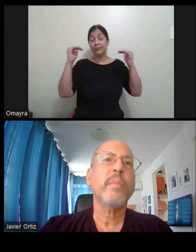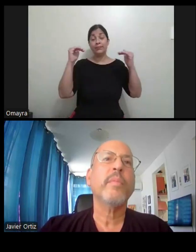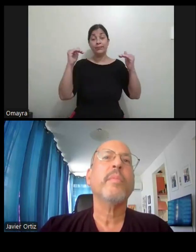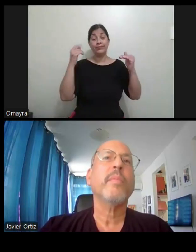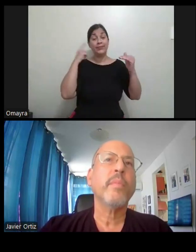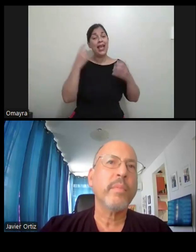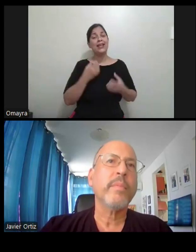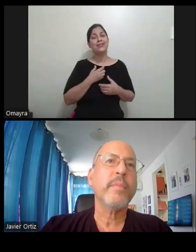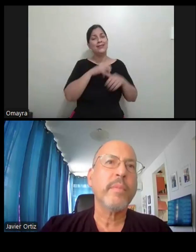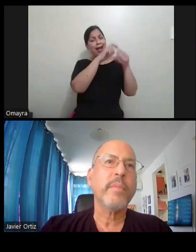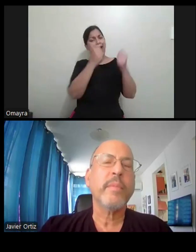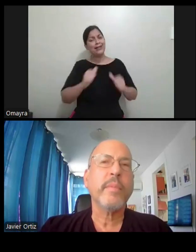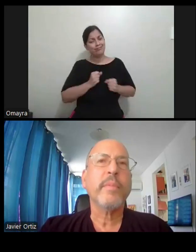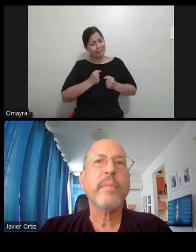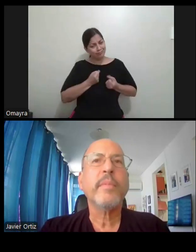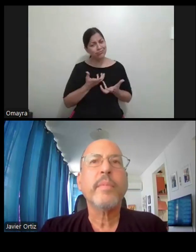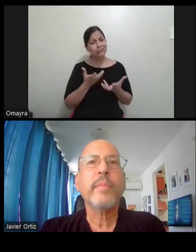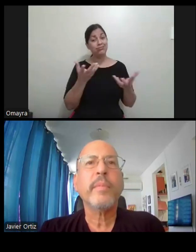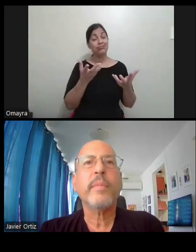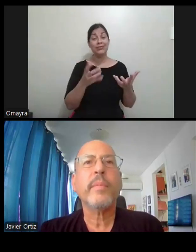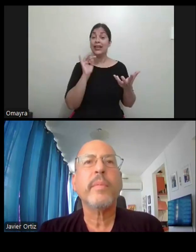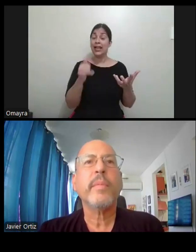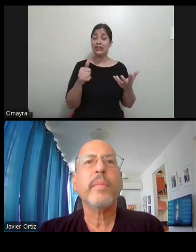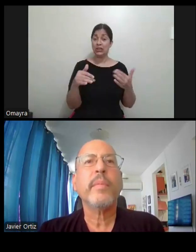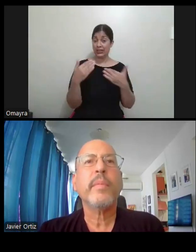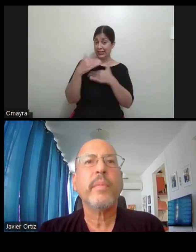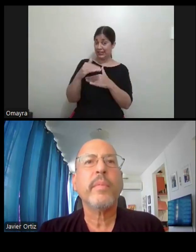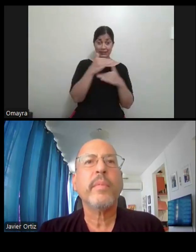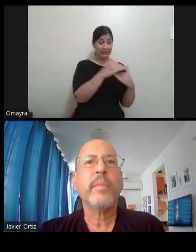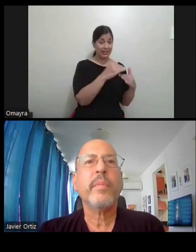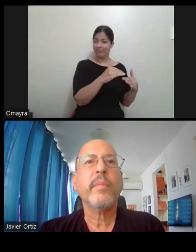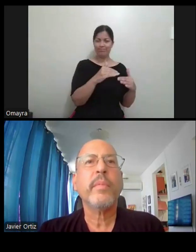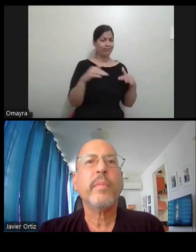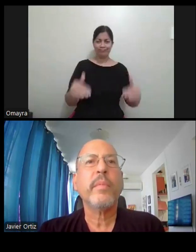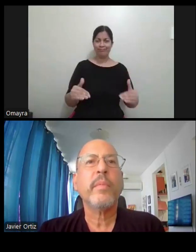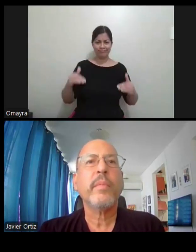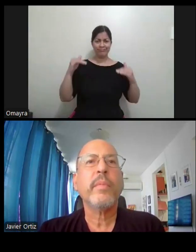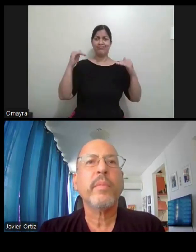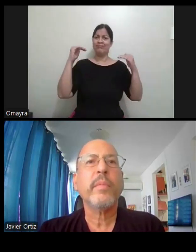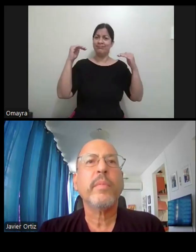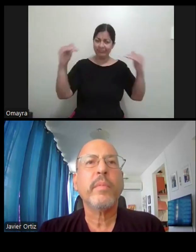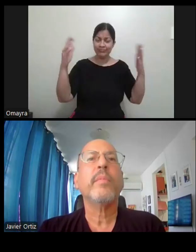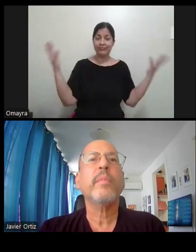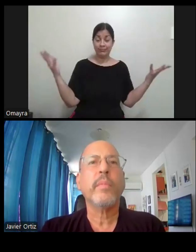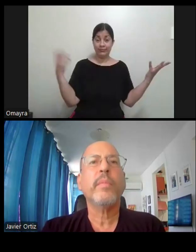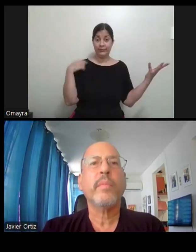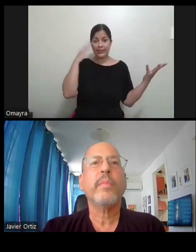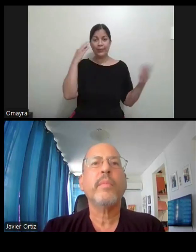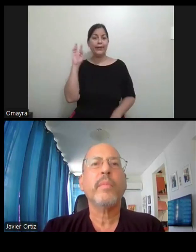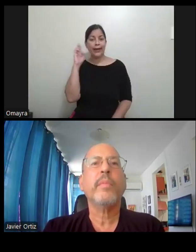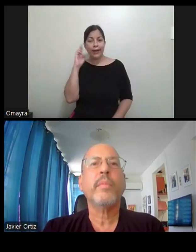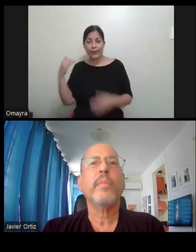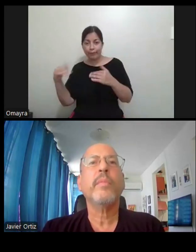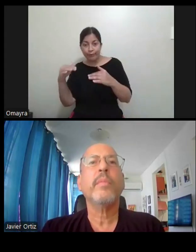artística, y que eso rebasa los límites de las industrias o de los encasillados entre lo que era radio,